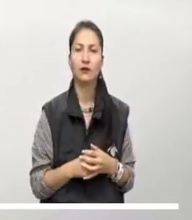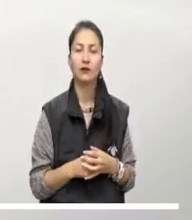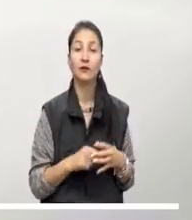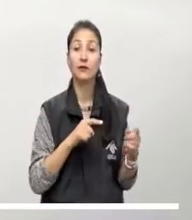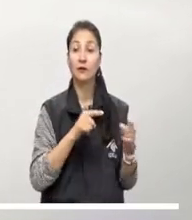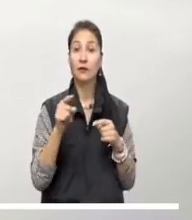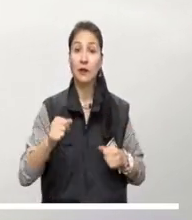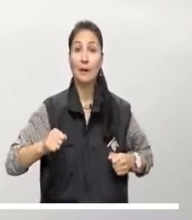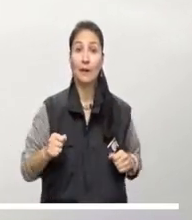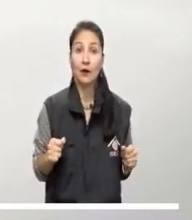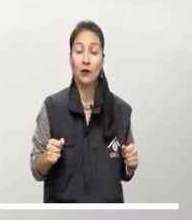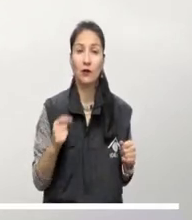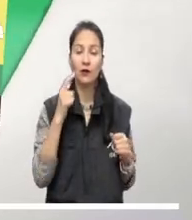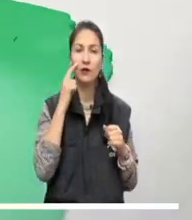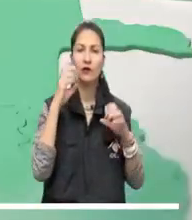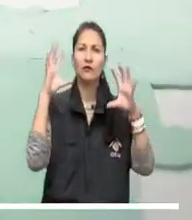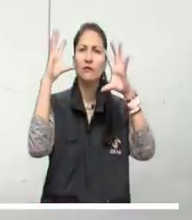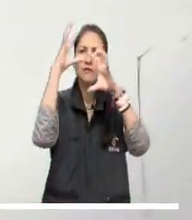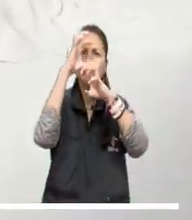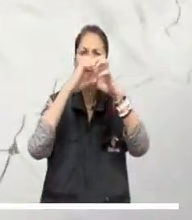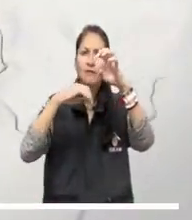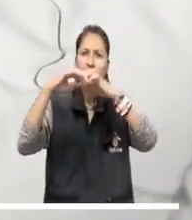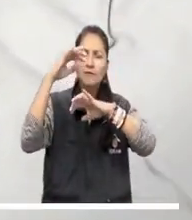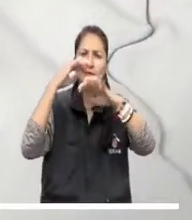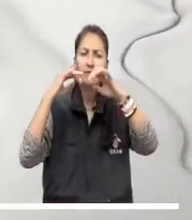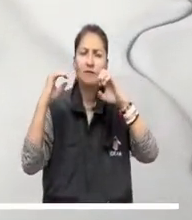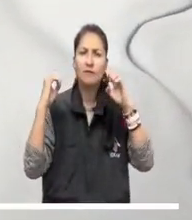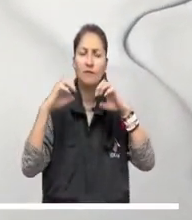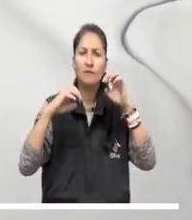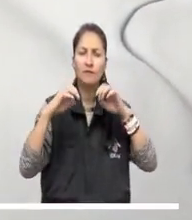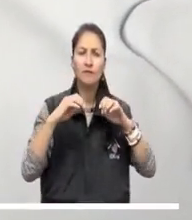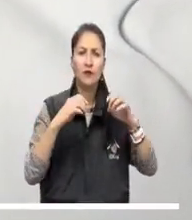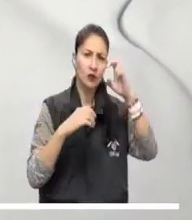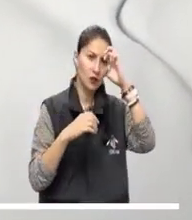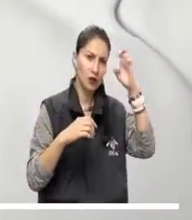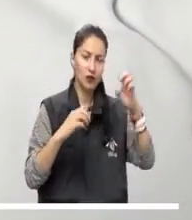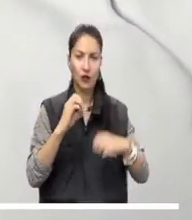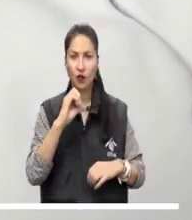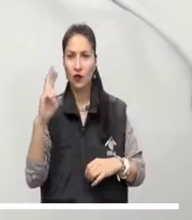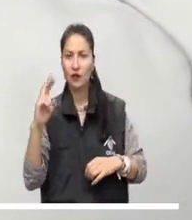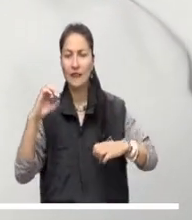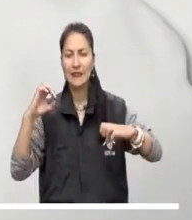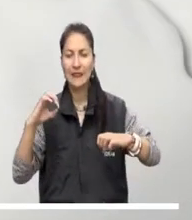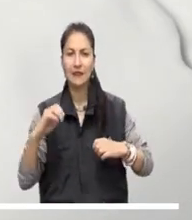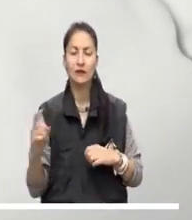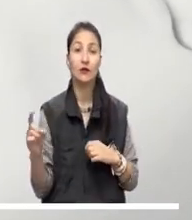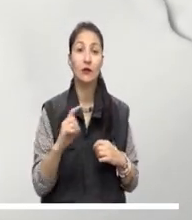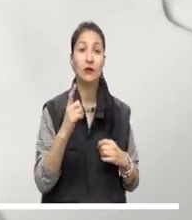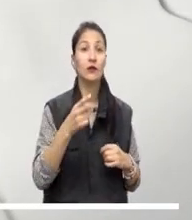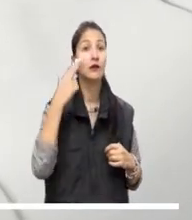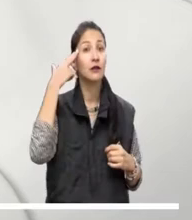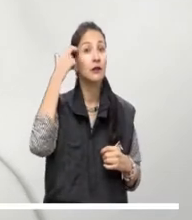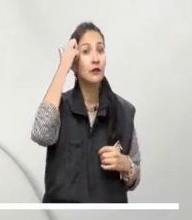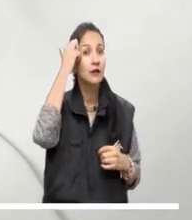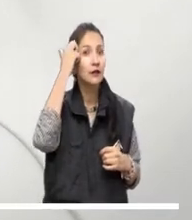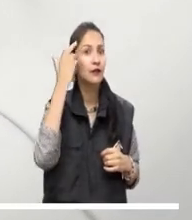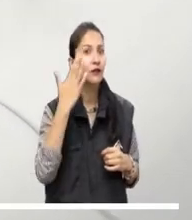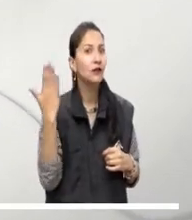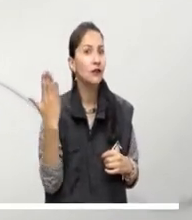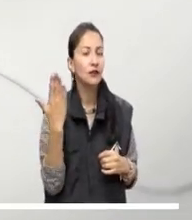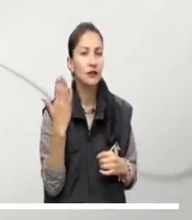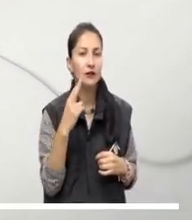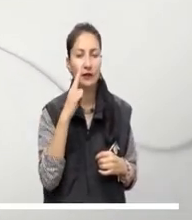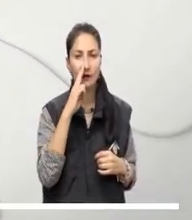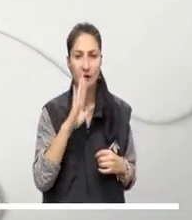lluvias dispersas sobre el suroriente de Amazonas. Para la capital del país se prevé cielo nublado y lloviznas dispersas sobre el norte y oriente